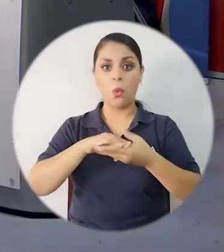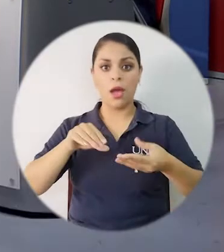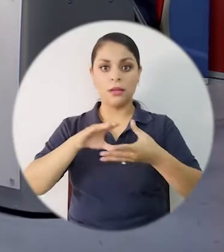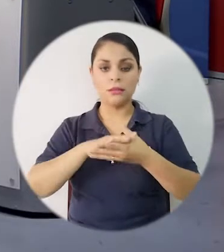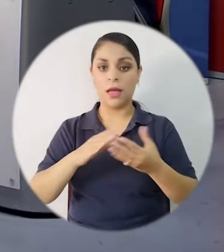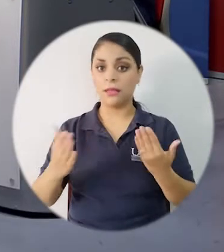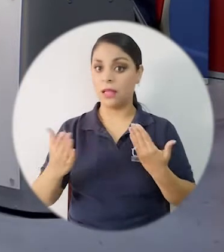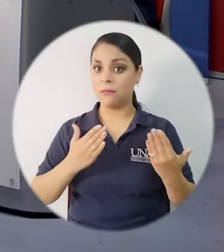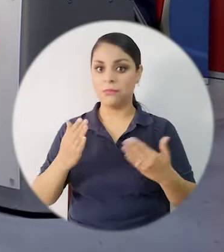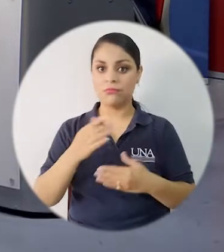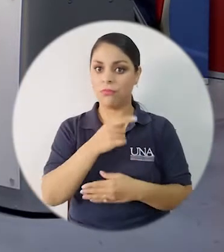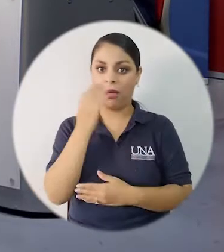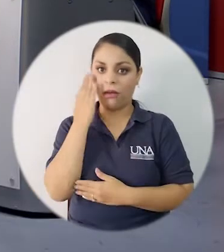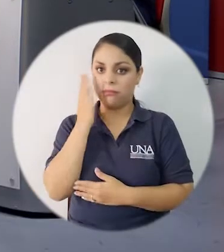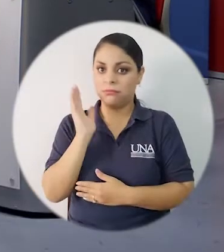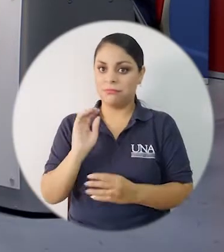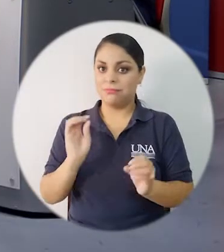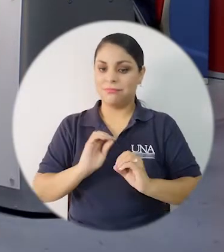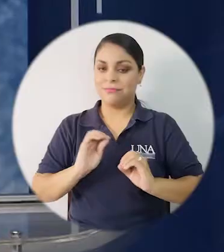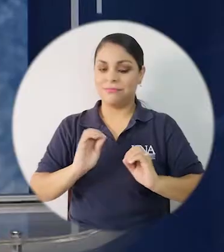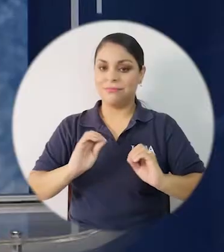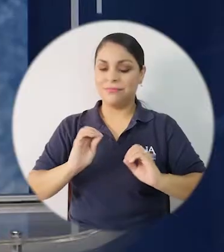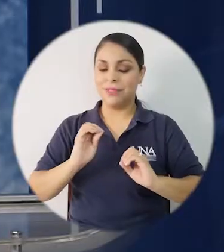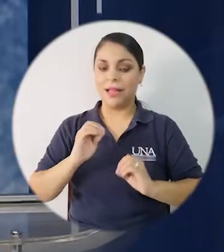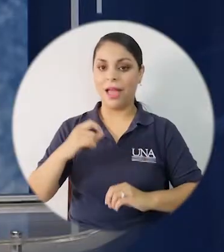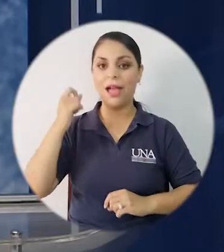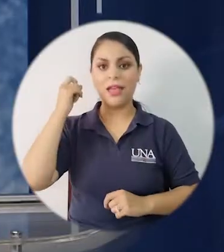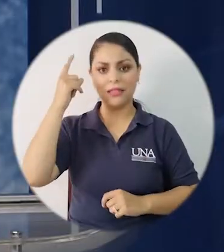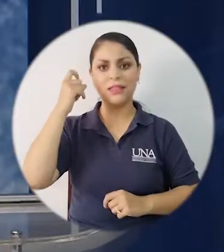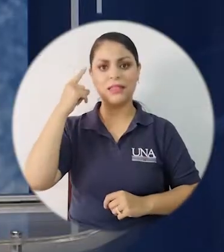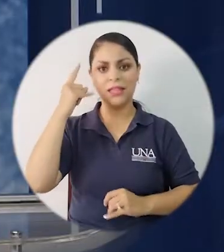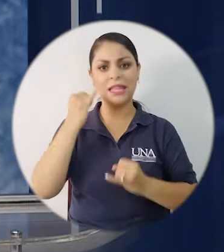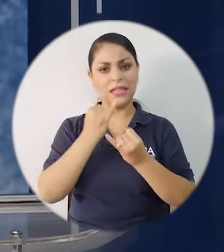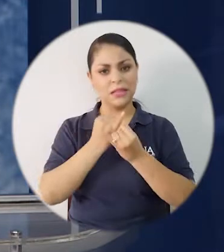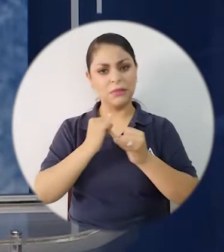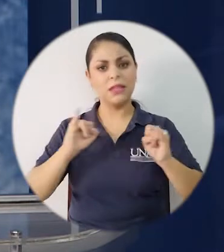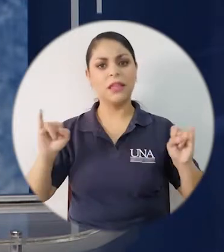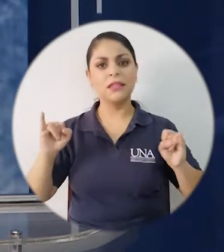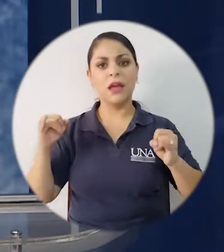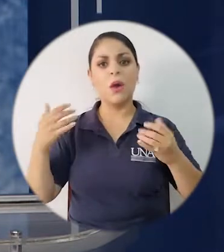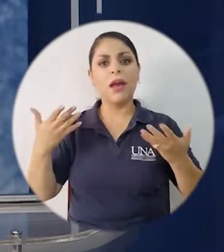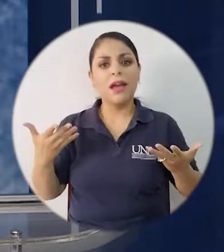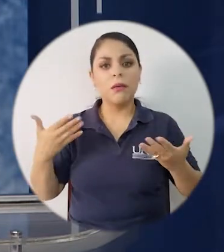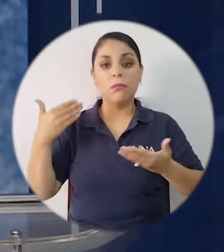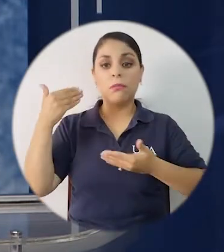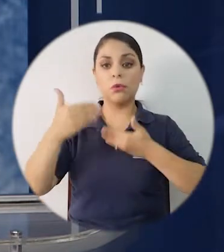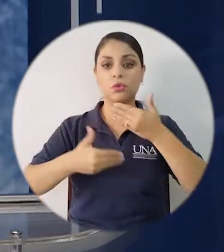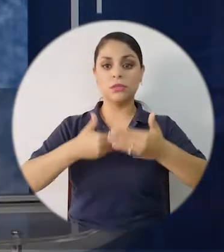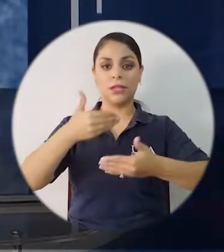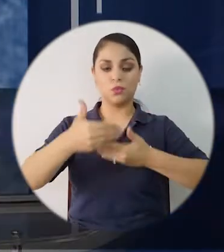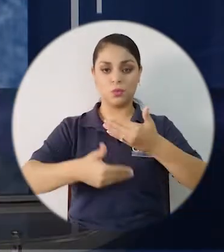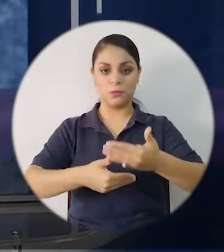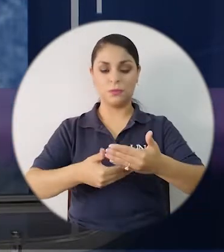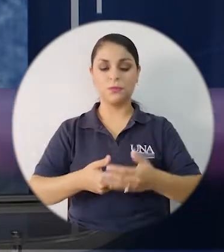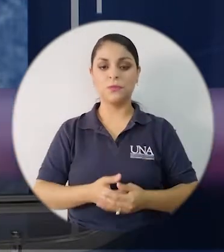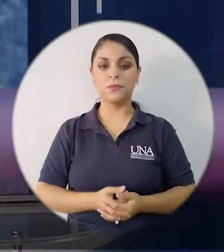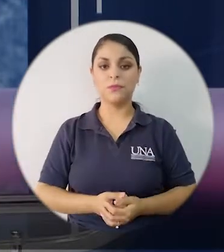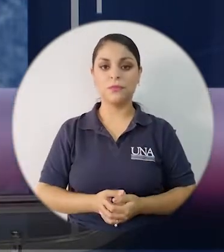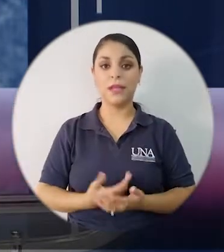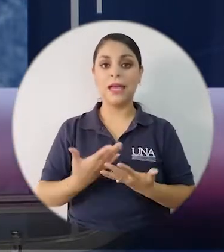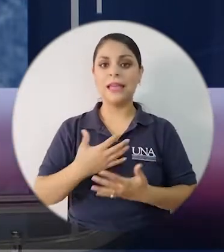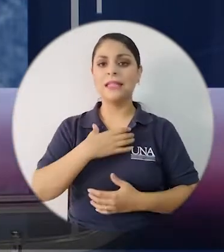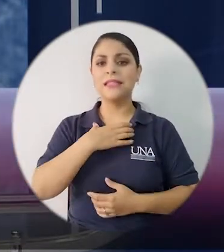contando, que en realidad tal vez no era del conocimiento de toda la población, ¿verdad? Entender la independencia como un proceso. Ahora, en